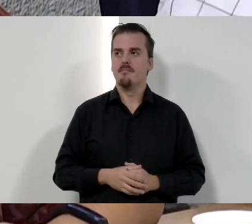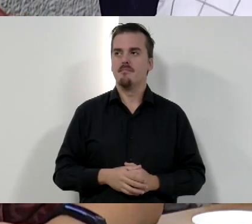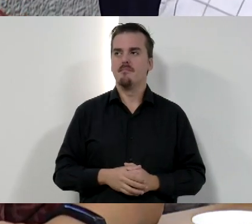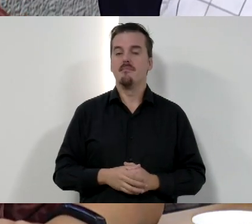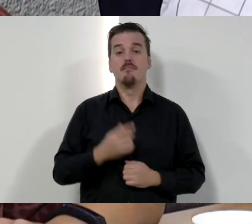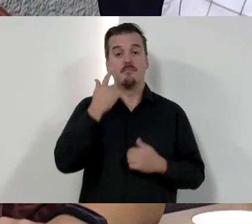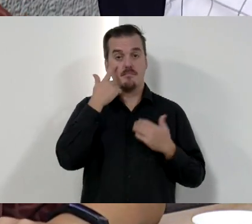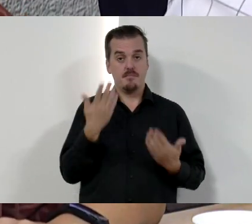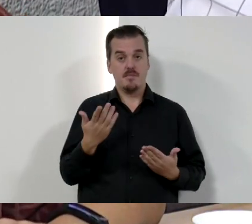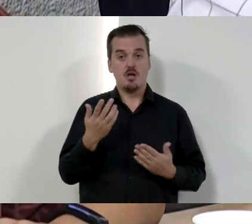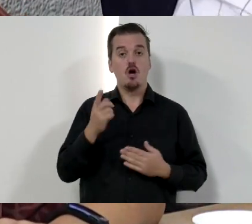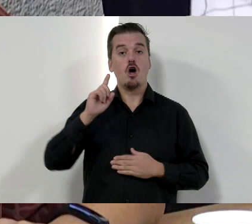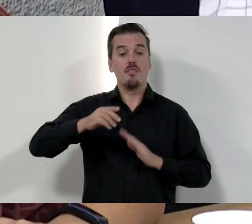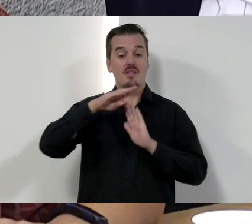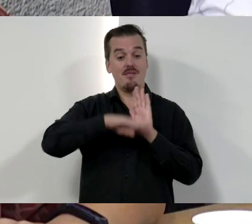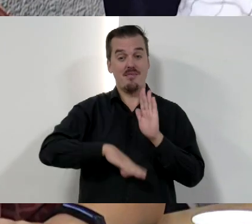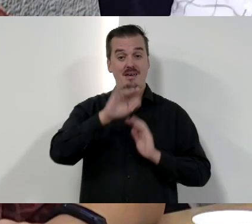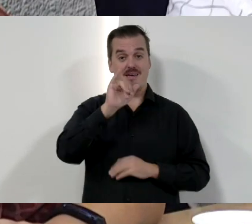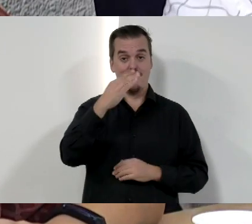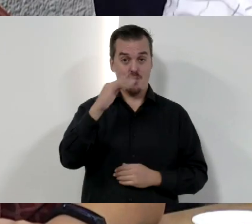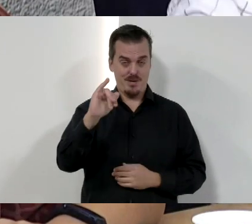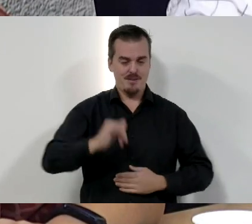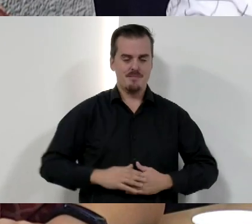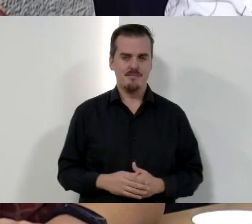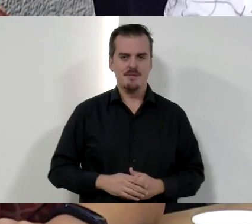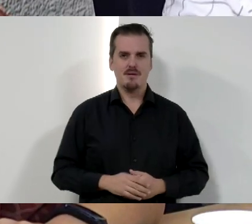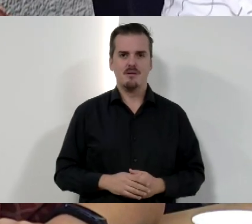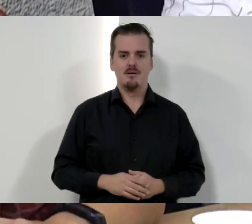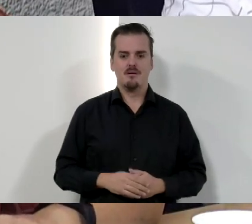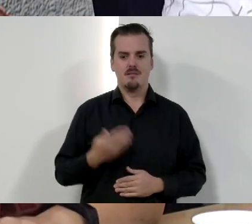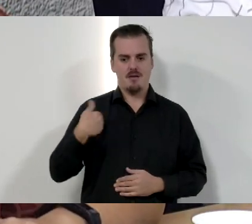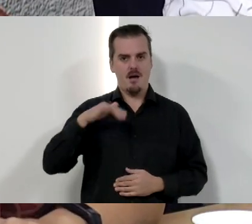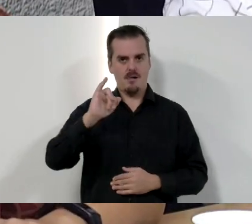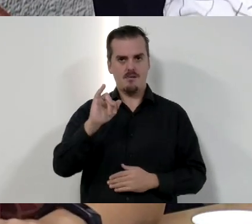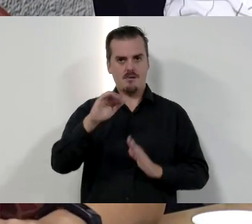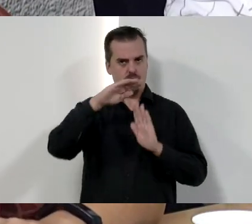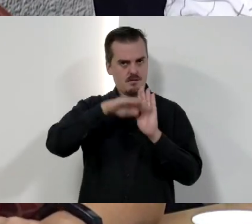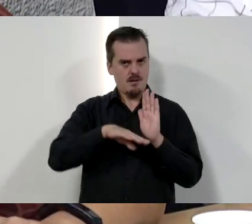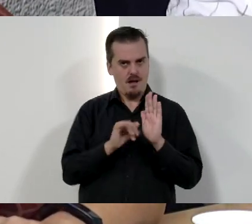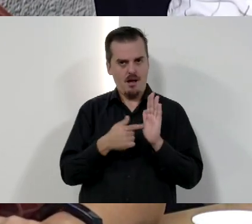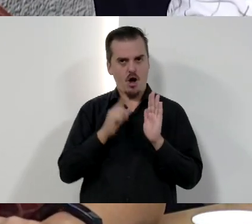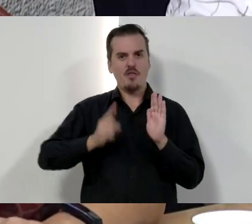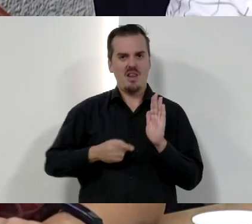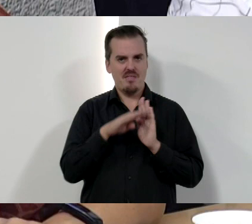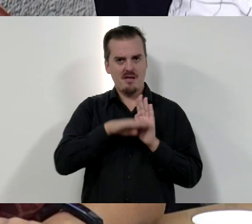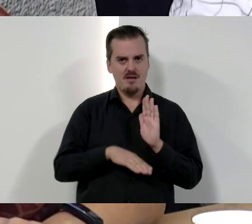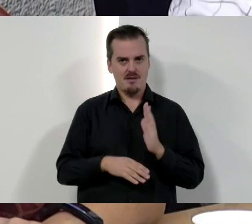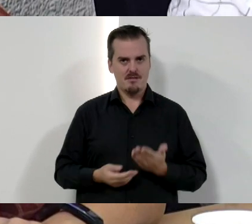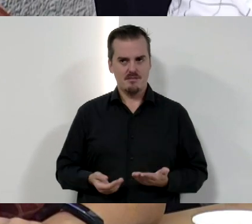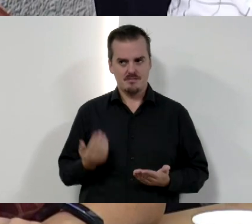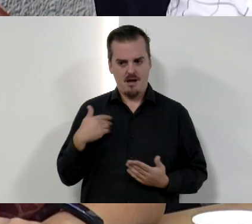empezando por la ordenanza del IBI, ya existe. En la ordenanza del IBI ya